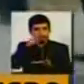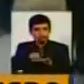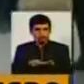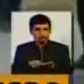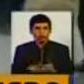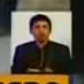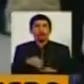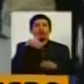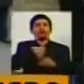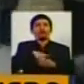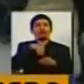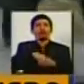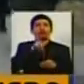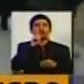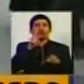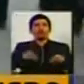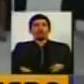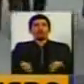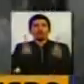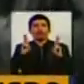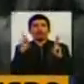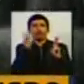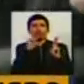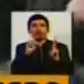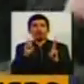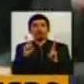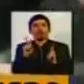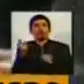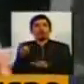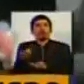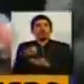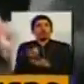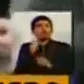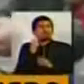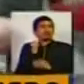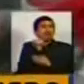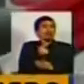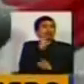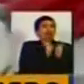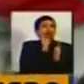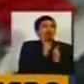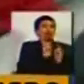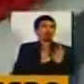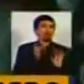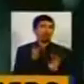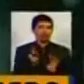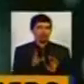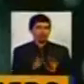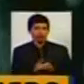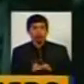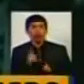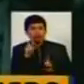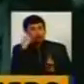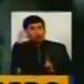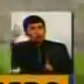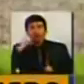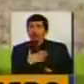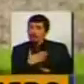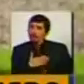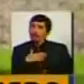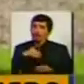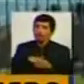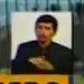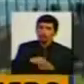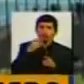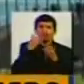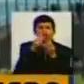El voto es un derecho y no un privilegio. Viven lejos de nuestras fronteras, pero sueñan con ejercer su derecho a sufragar. Son los miles de chilenos